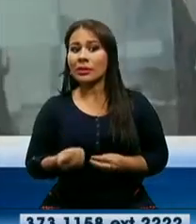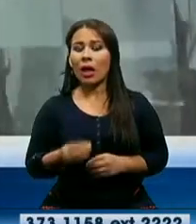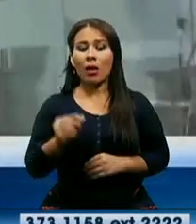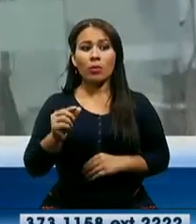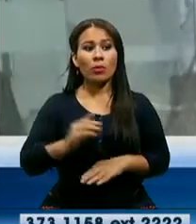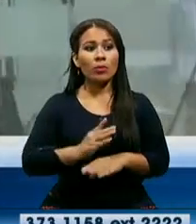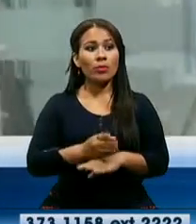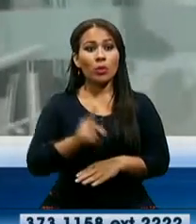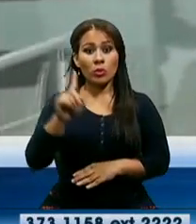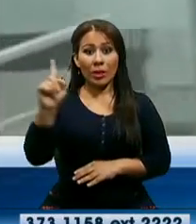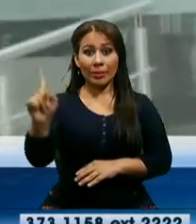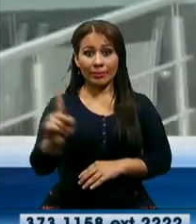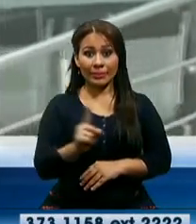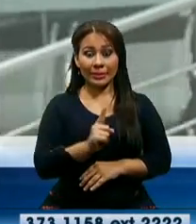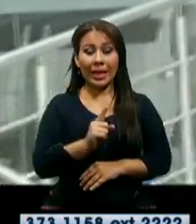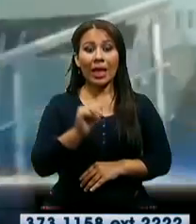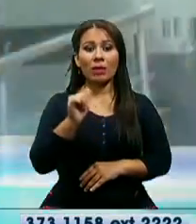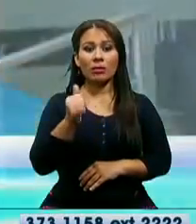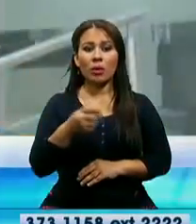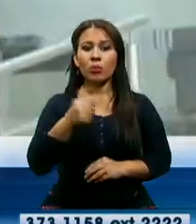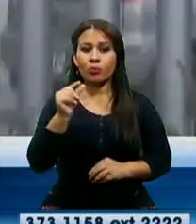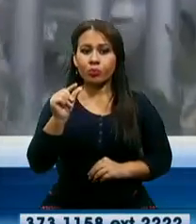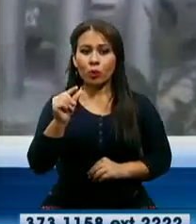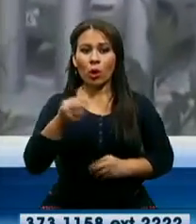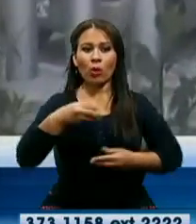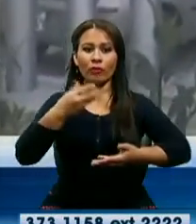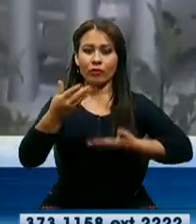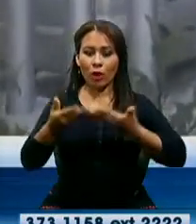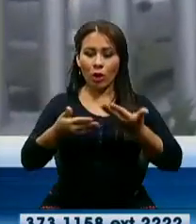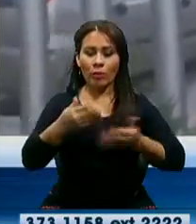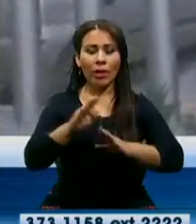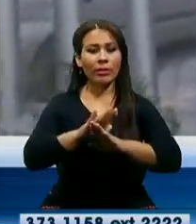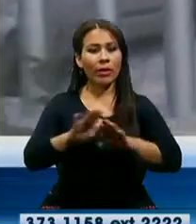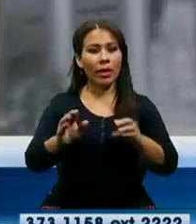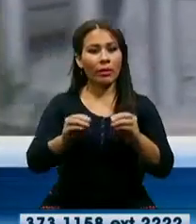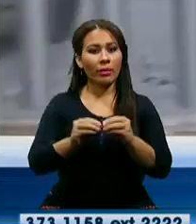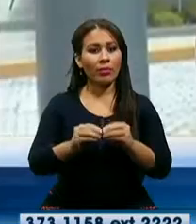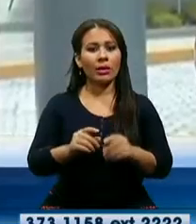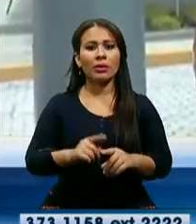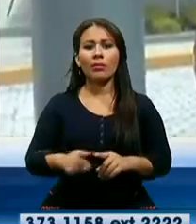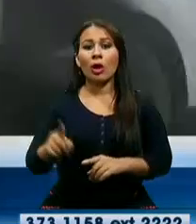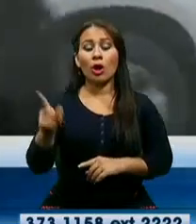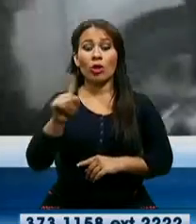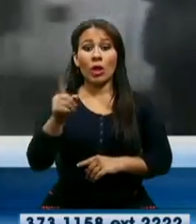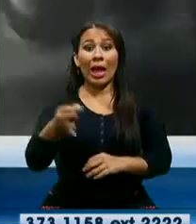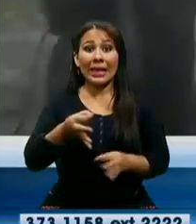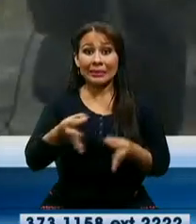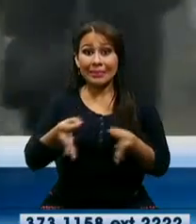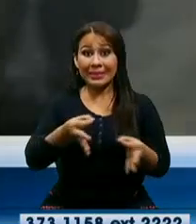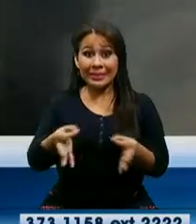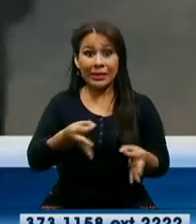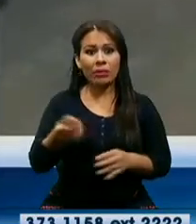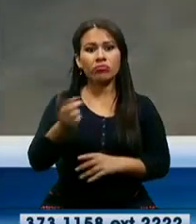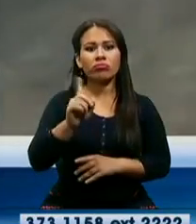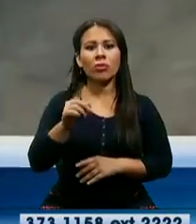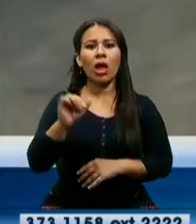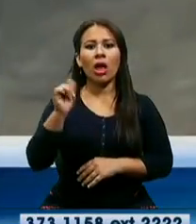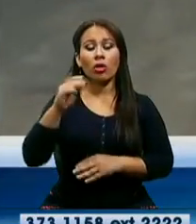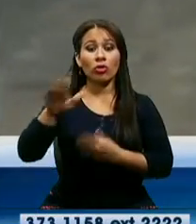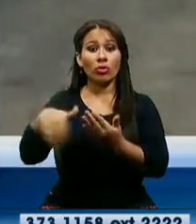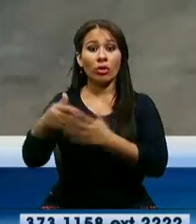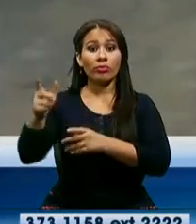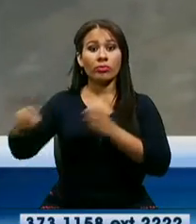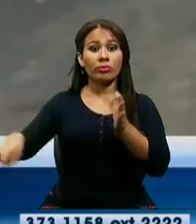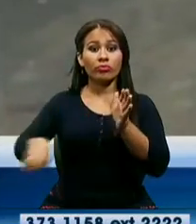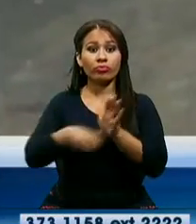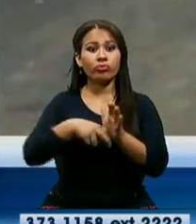Apenas un funcionario dio escuetas informaciones sobre la presencia de los cuerpos y de las diligencias hechas. Luego de 10 horas de espera, todos los funcionarios